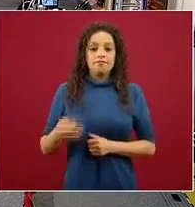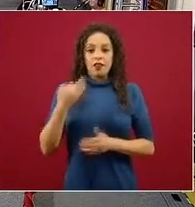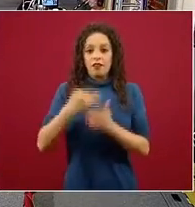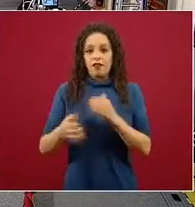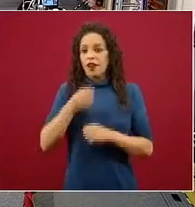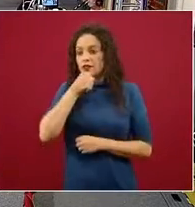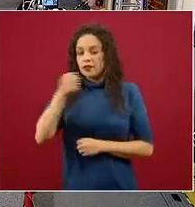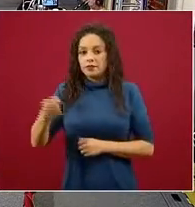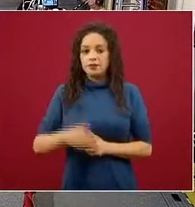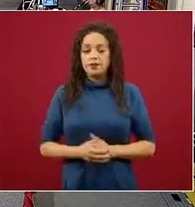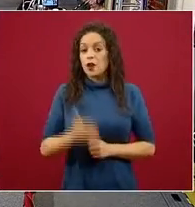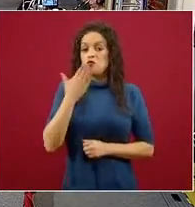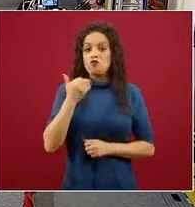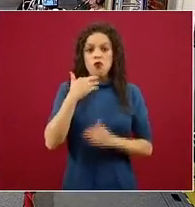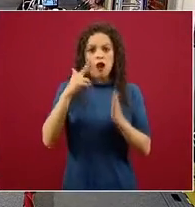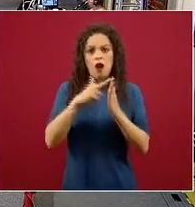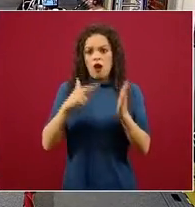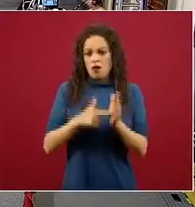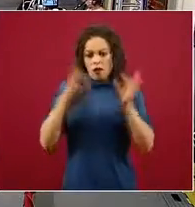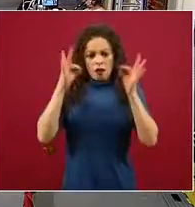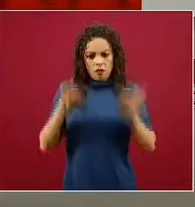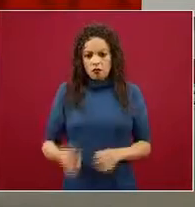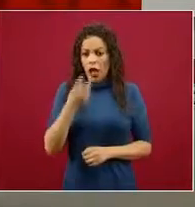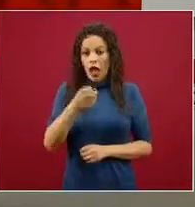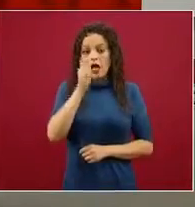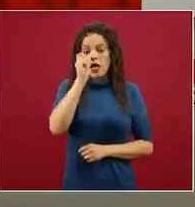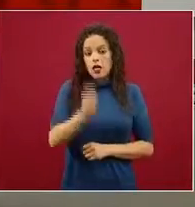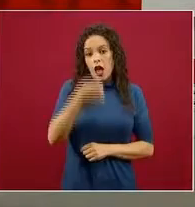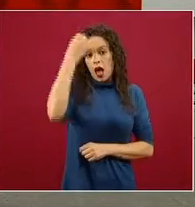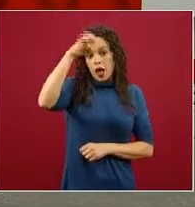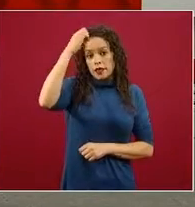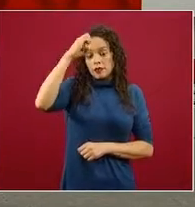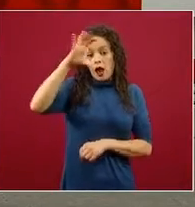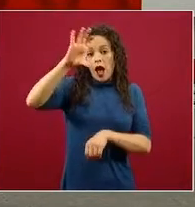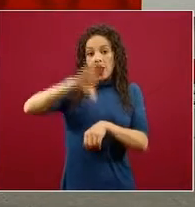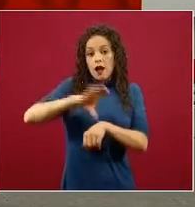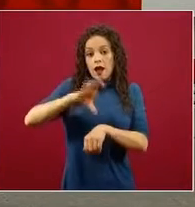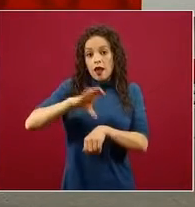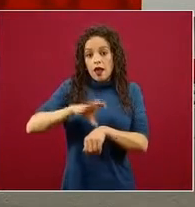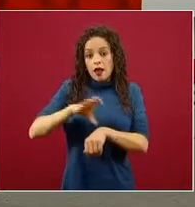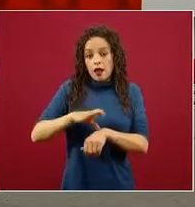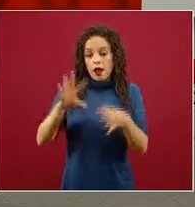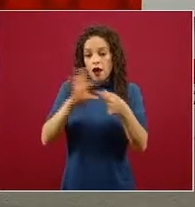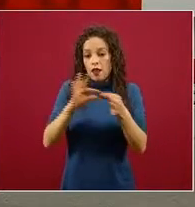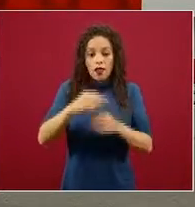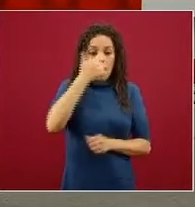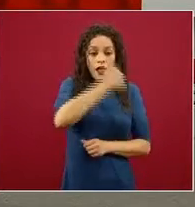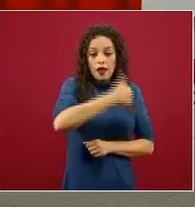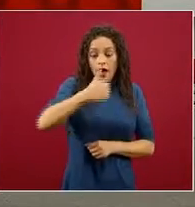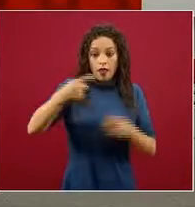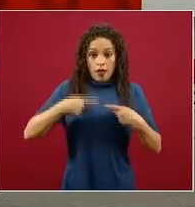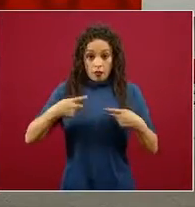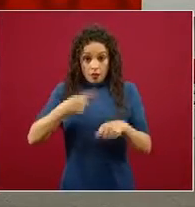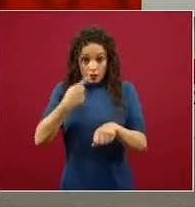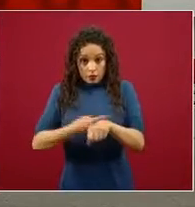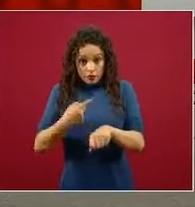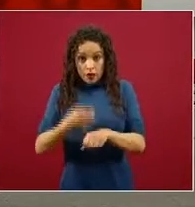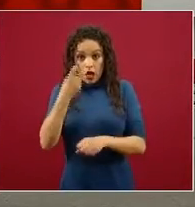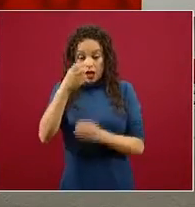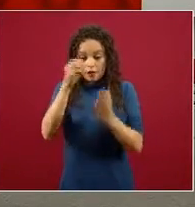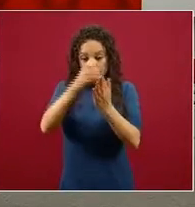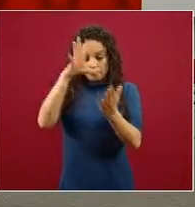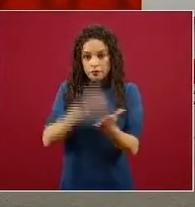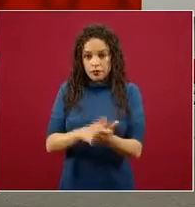No hay una regla fija, esto es una experiencia clínica y de acuerdo a la condición específica de cada paciente se